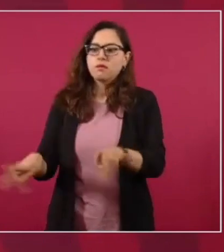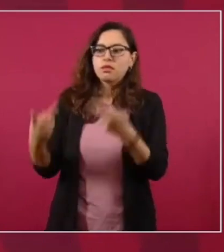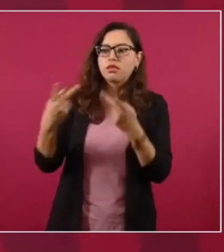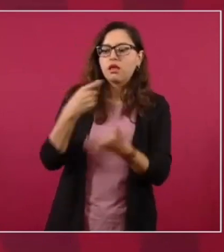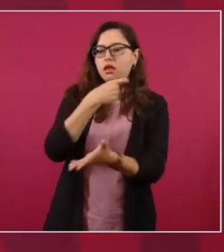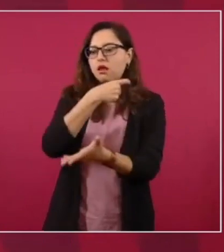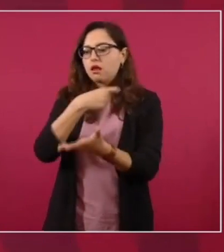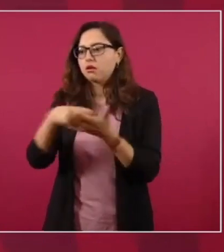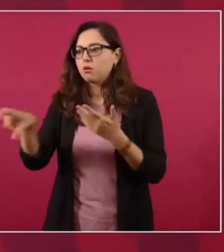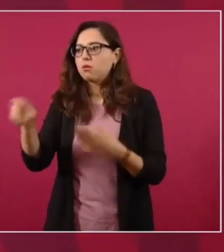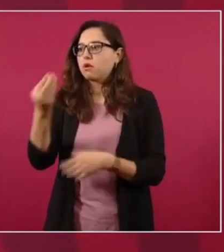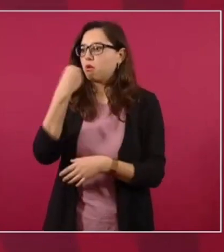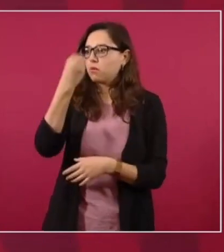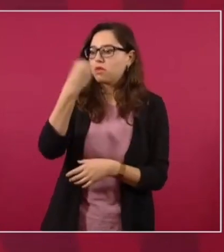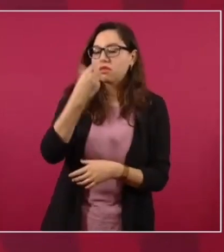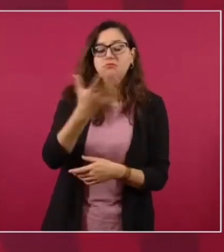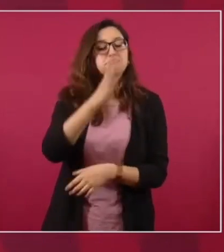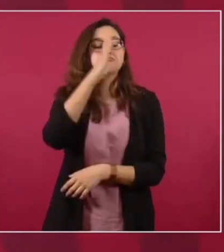por